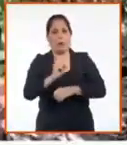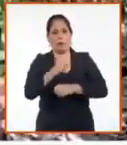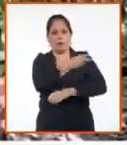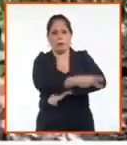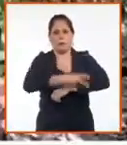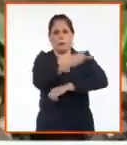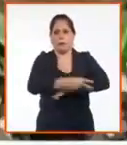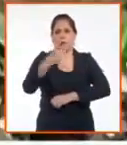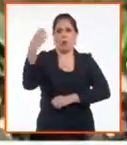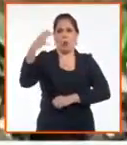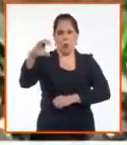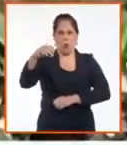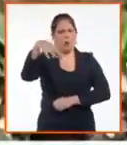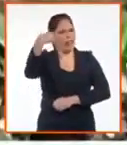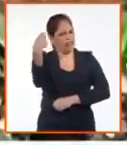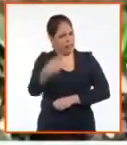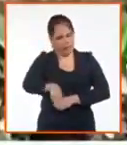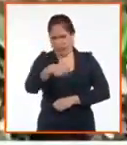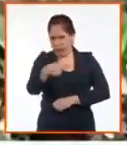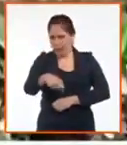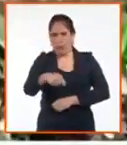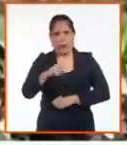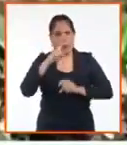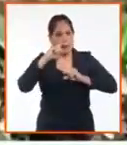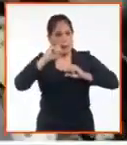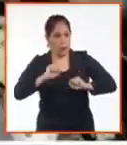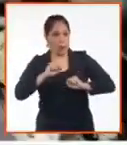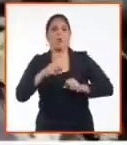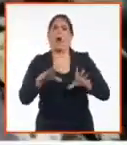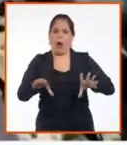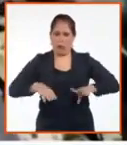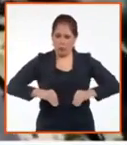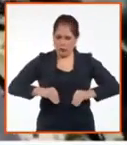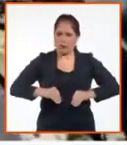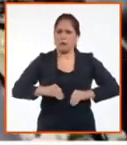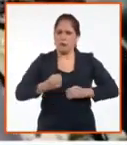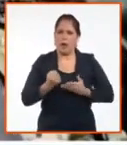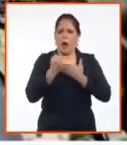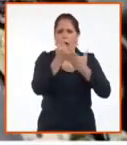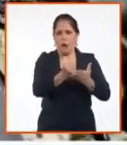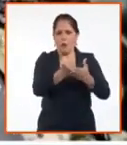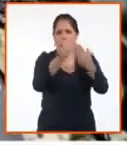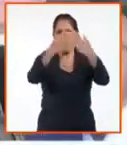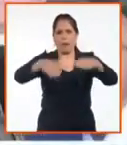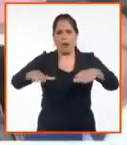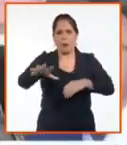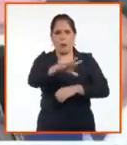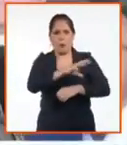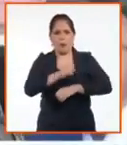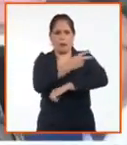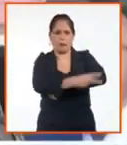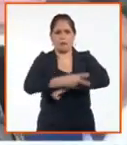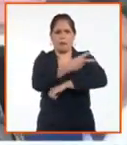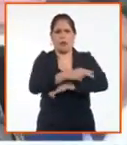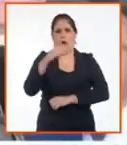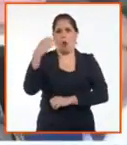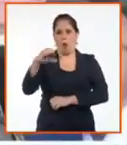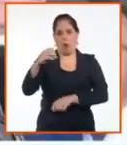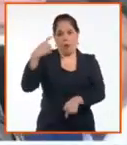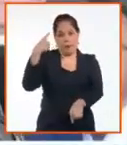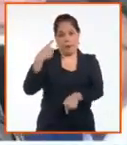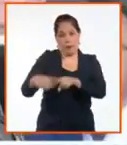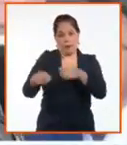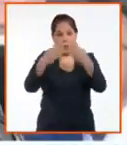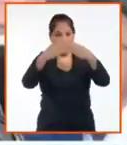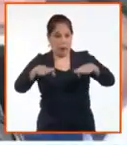esta es la doctrina que ha tratado de implementar y que está aludiendo el presente pero la paz total de colombia y además dice la paz de colombia